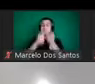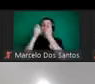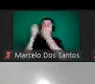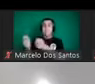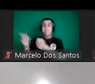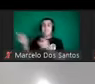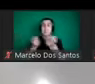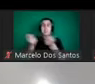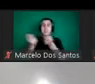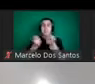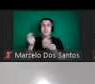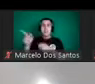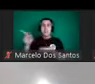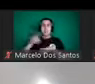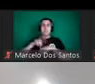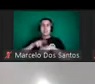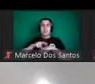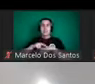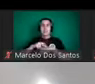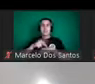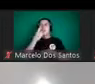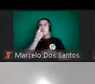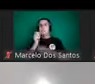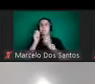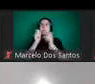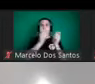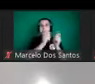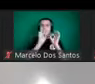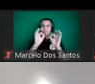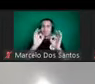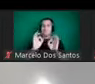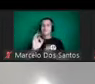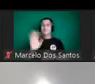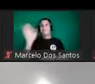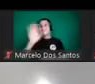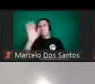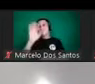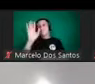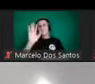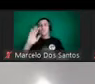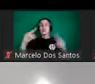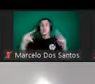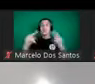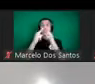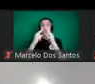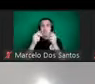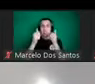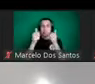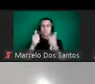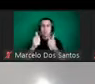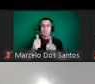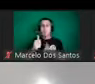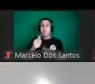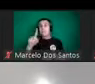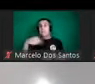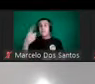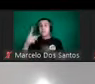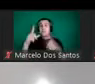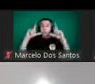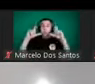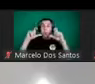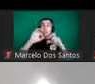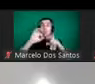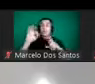la apertura de este evento. Y bueno, yo ya llegué al PD. Hasta una próxima oportunidad. No sé si la foto ya vamos a sacarnos ahora, la